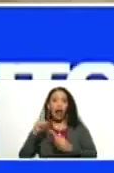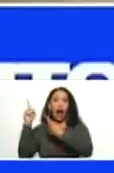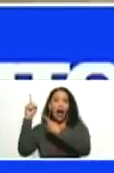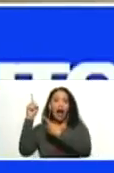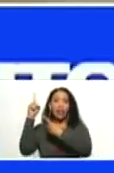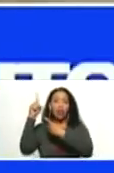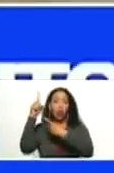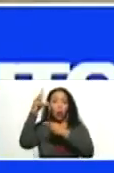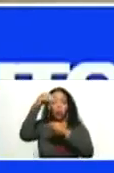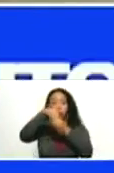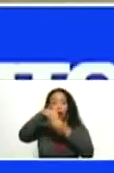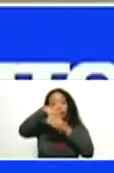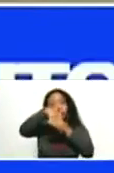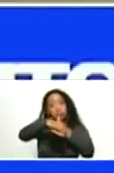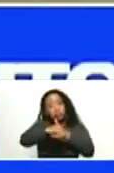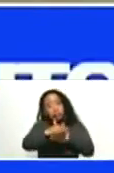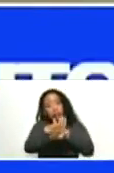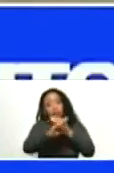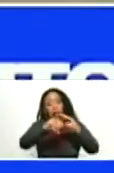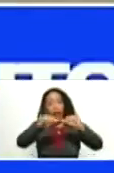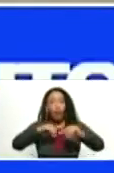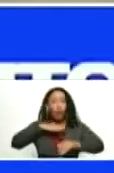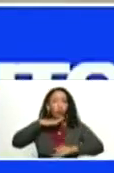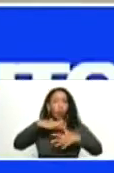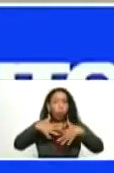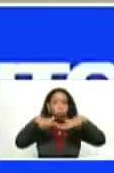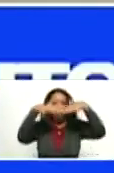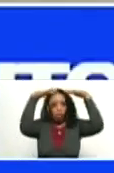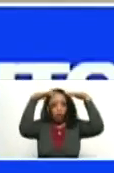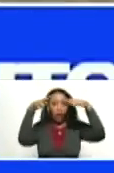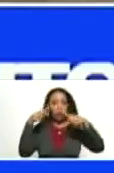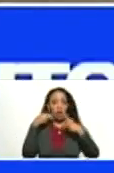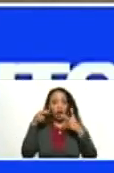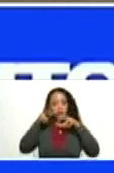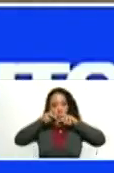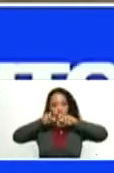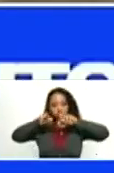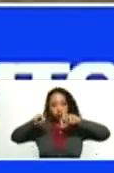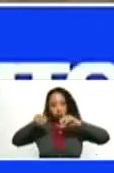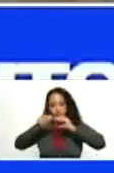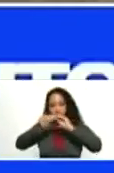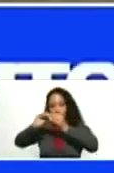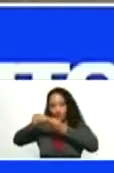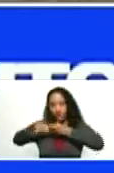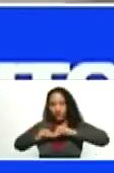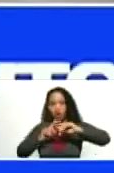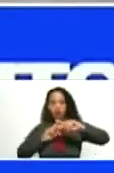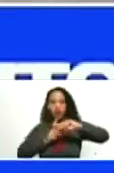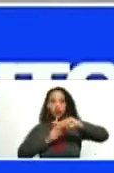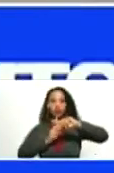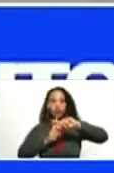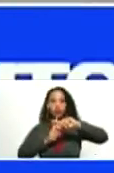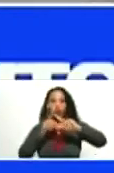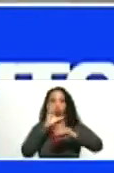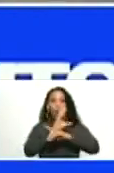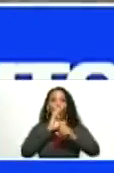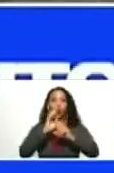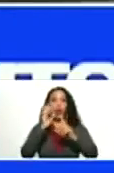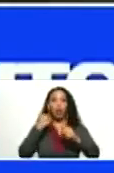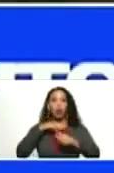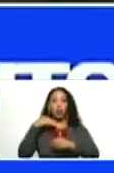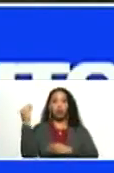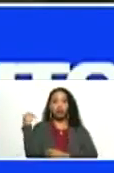tierra. Correcto. Y resulta ser, presidente, que haciendo unas excavaciones el día del Corpus Christi, estando yo con el ministro de Cultura, nos